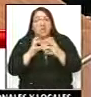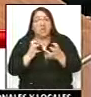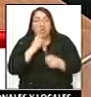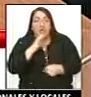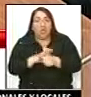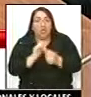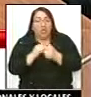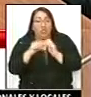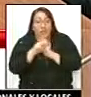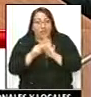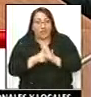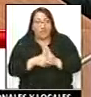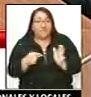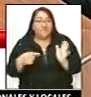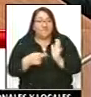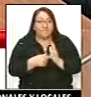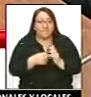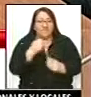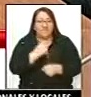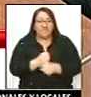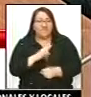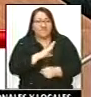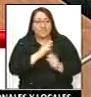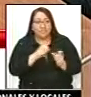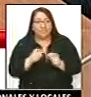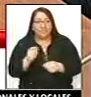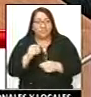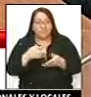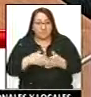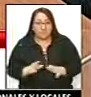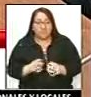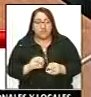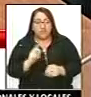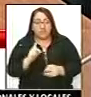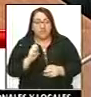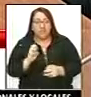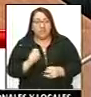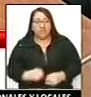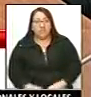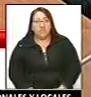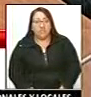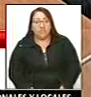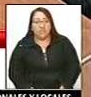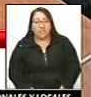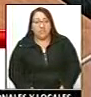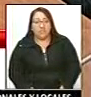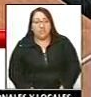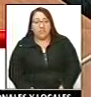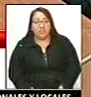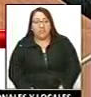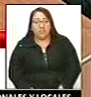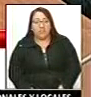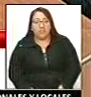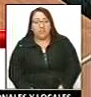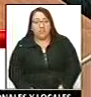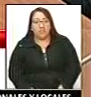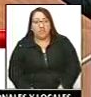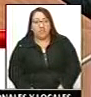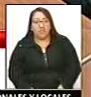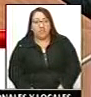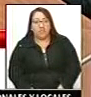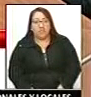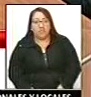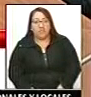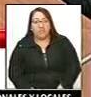la norma, y este rol fiscalizador nace de vigilar la idoneidad de los servicios